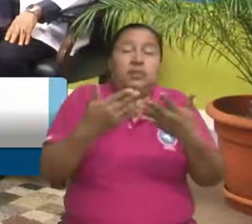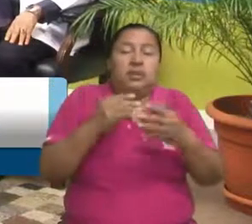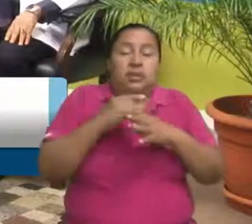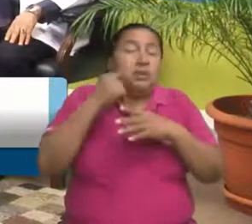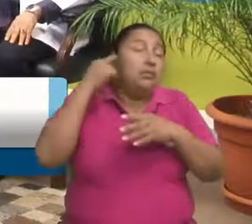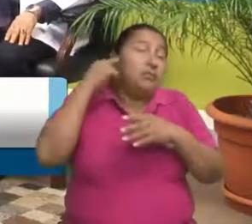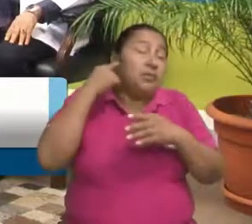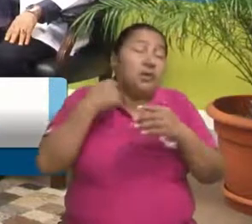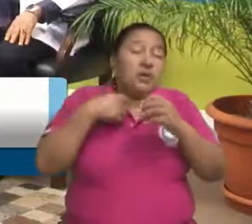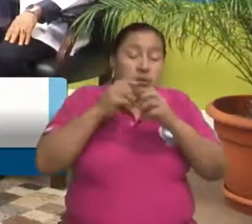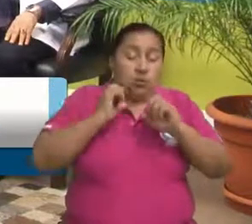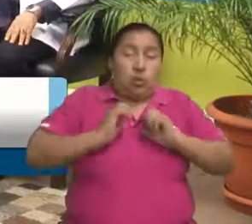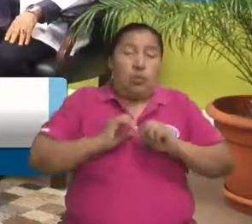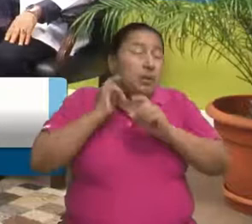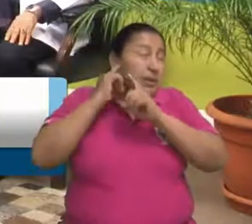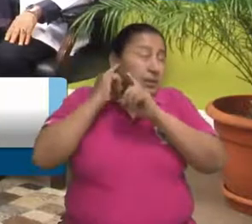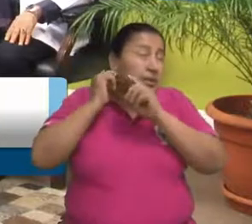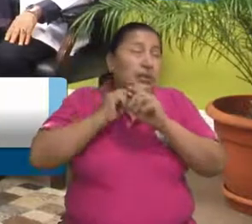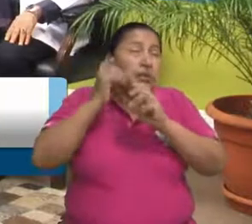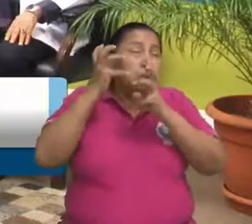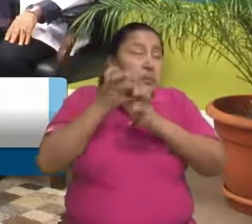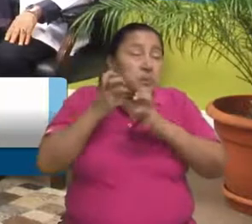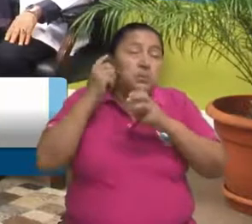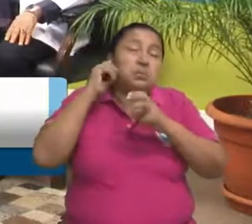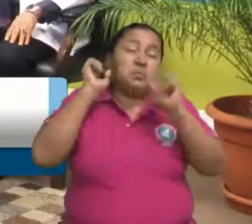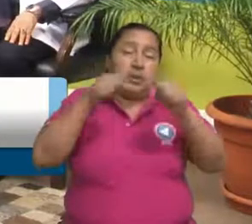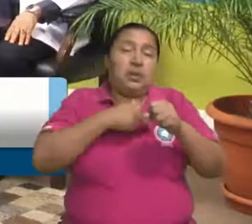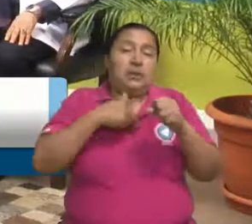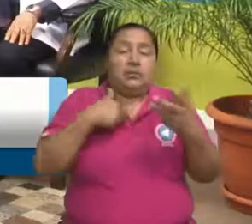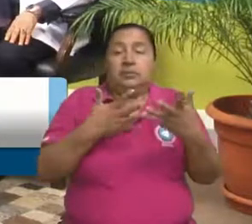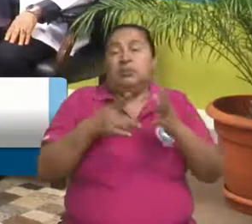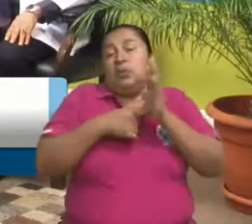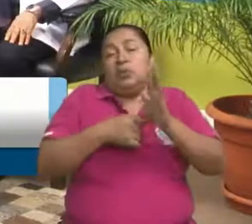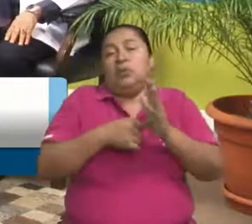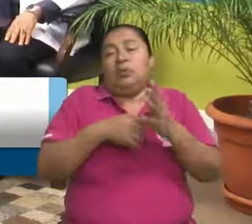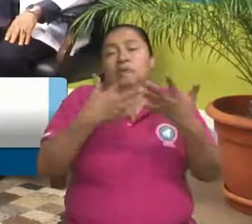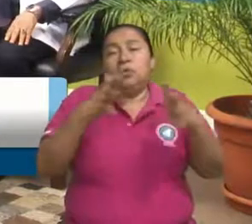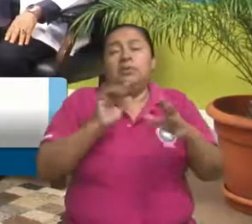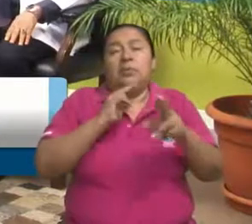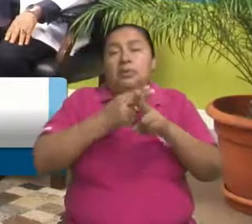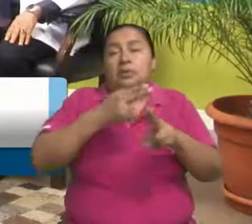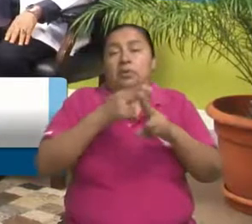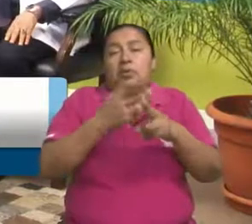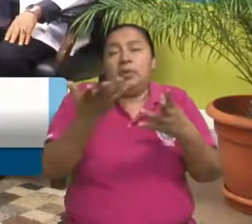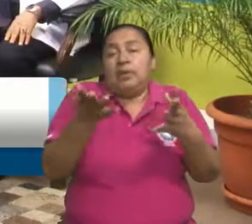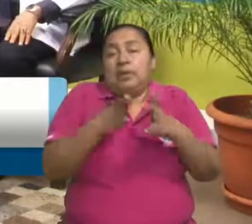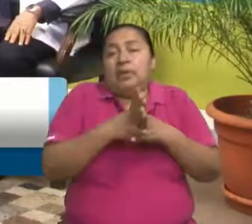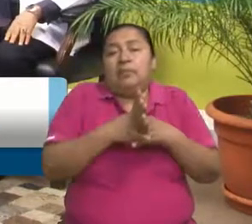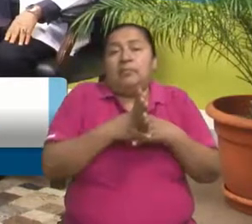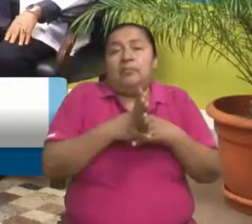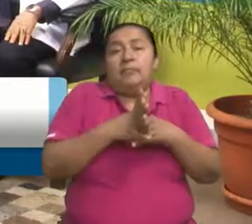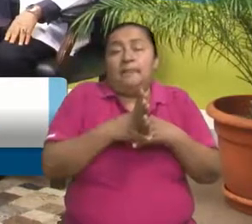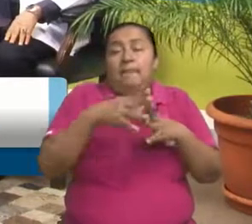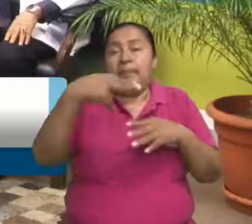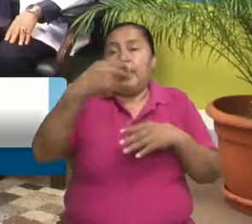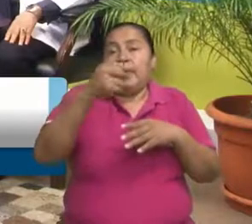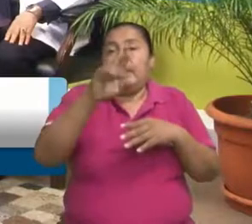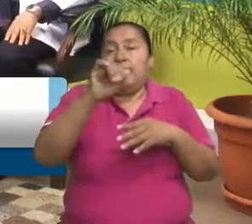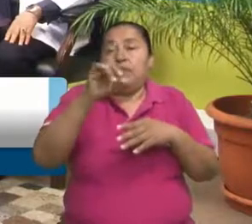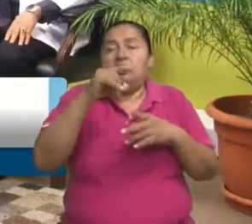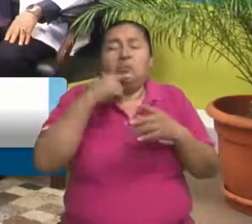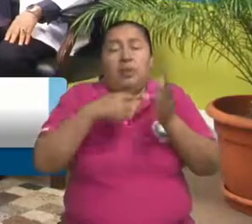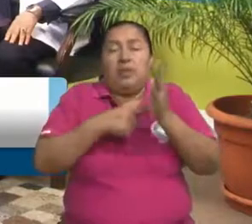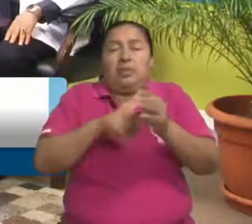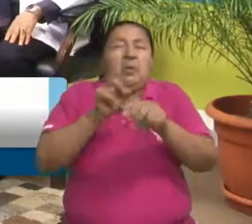inactivar ese cuerpo extraño animado, ¿verdad? Por ejemplo, llámese este, alguna cucaracha,